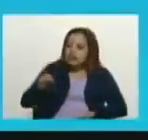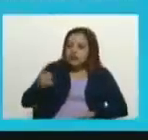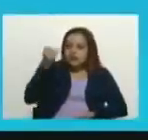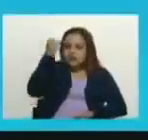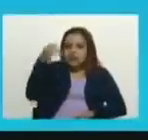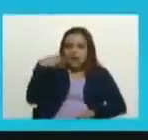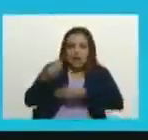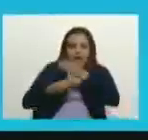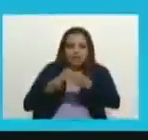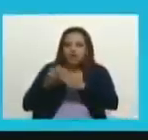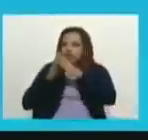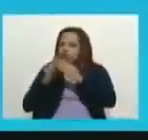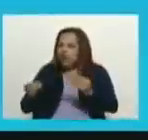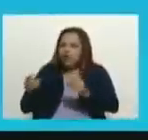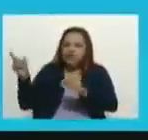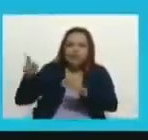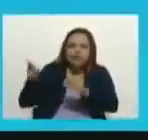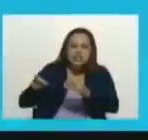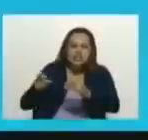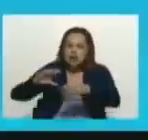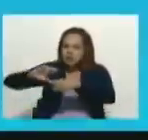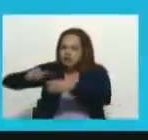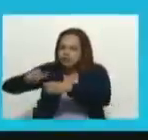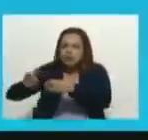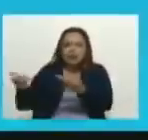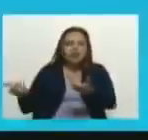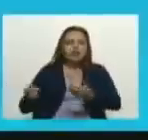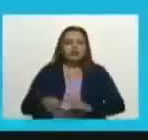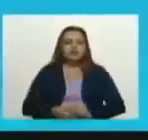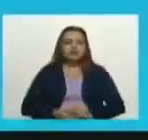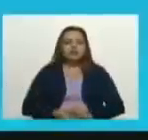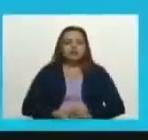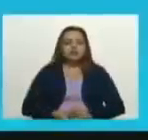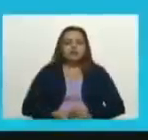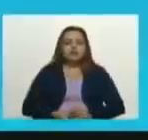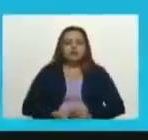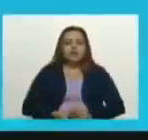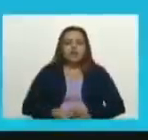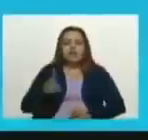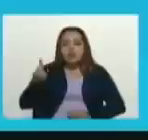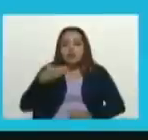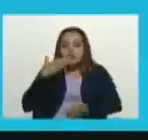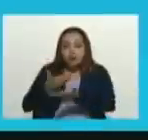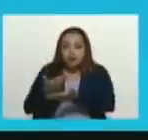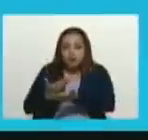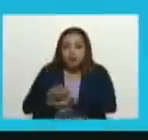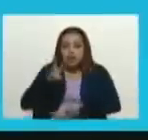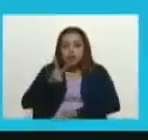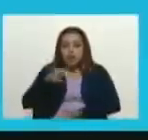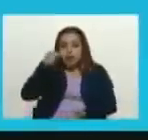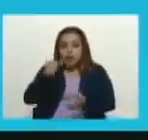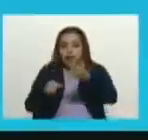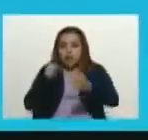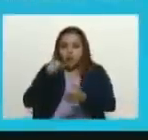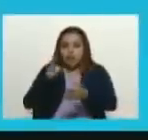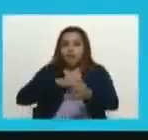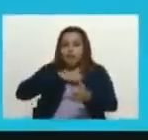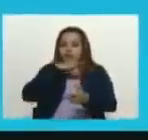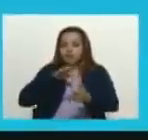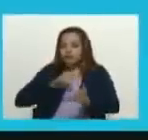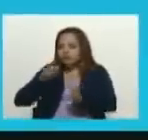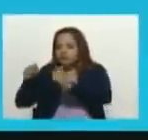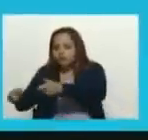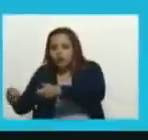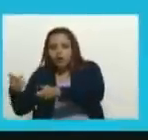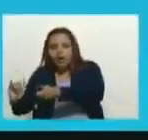sus accesorios, también sí, la propuesta es de dos camiones, y eso